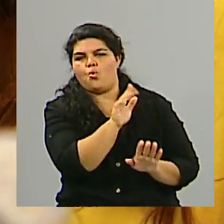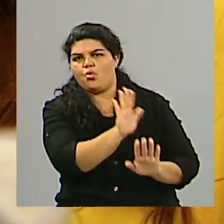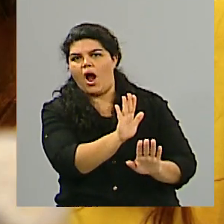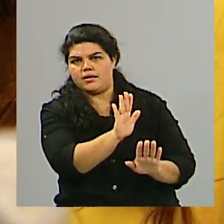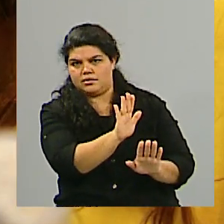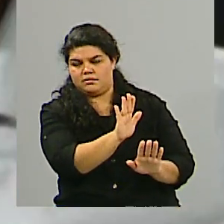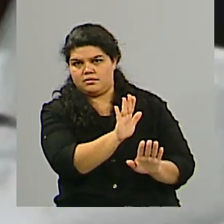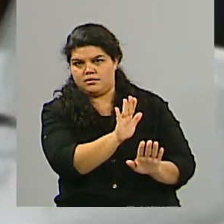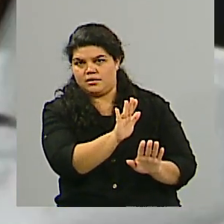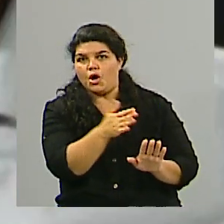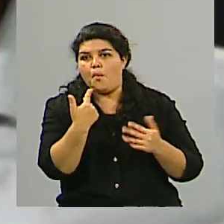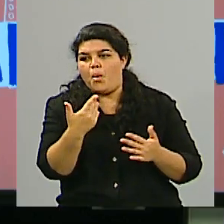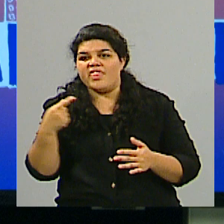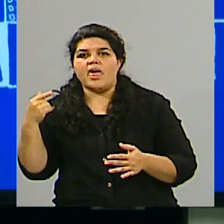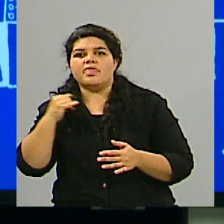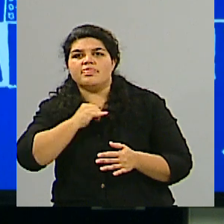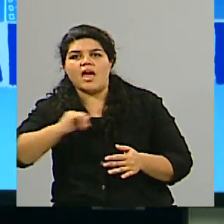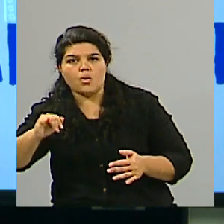nacional. Este caso